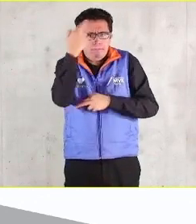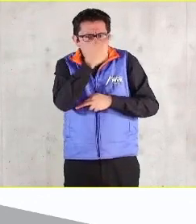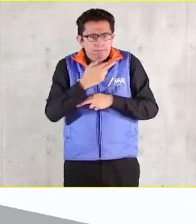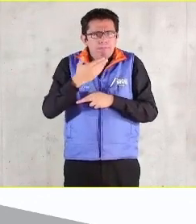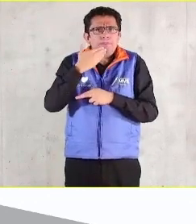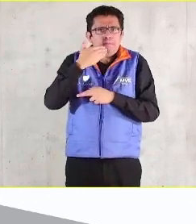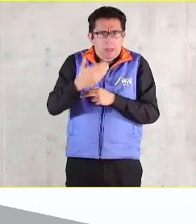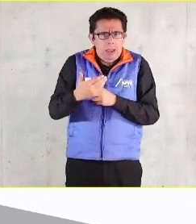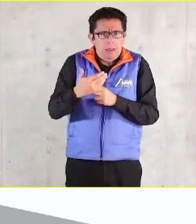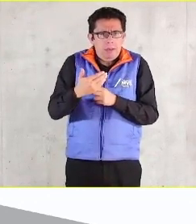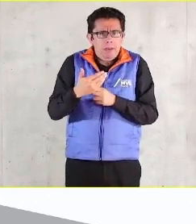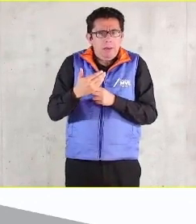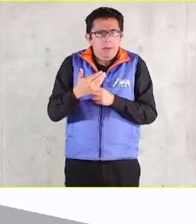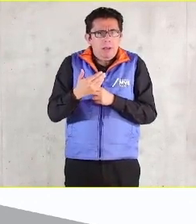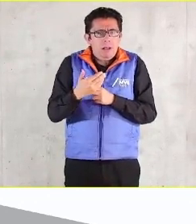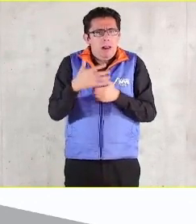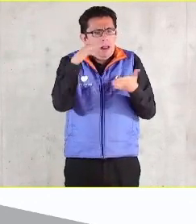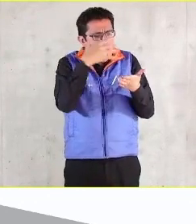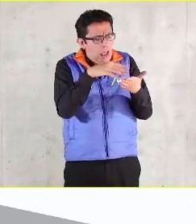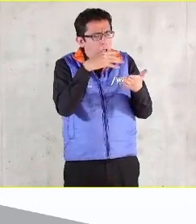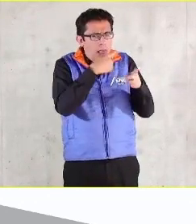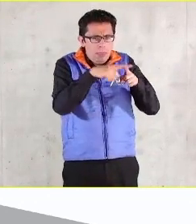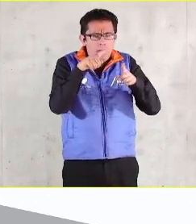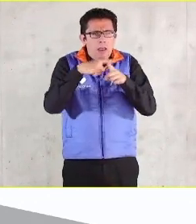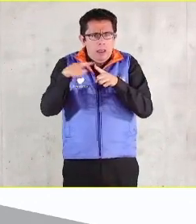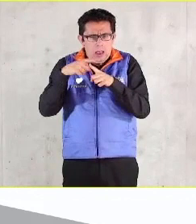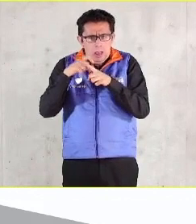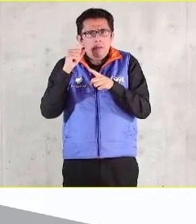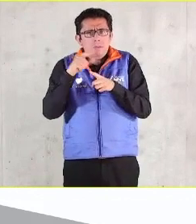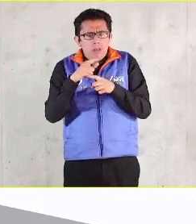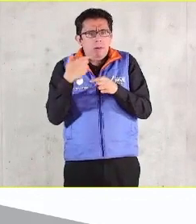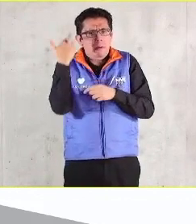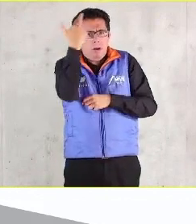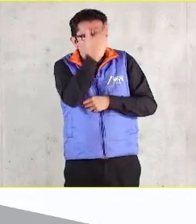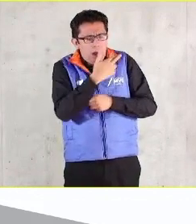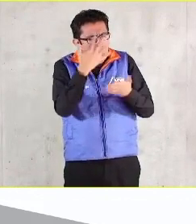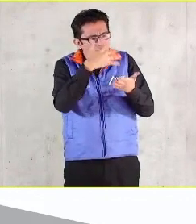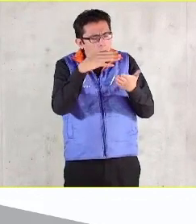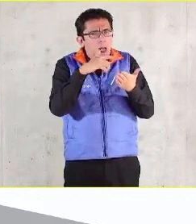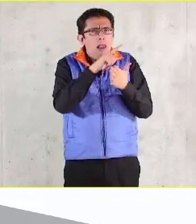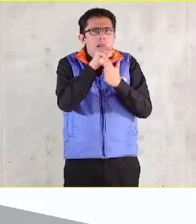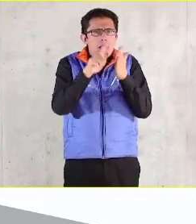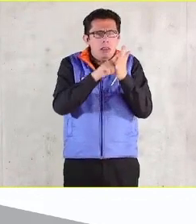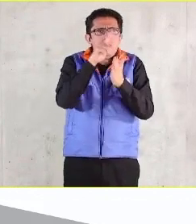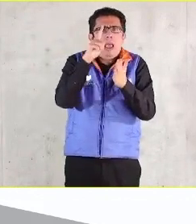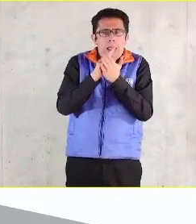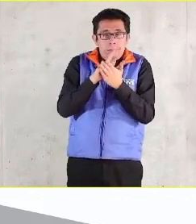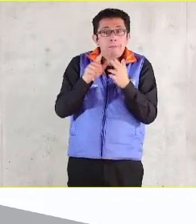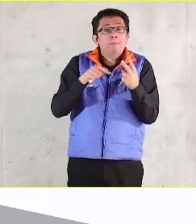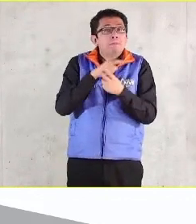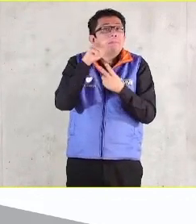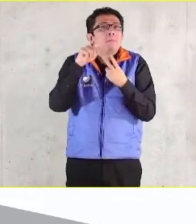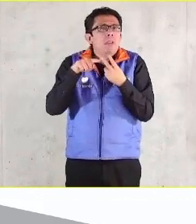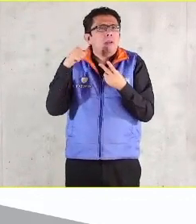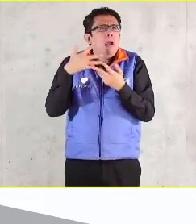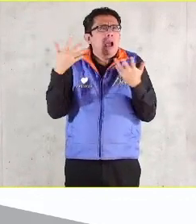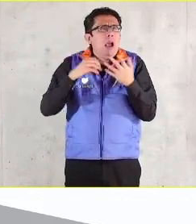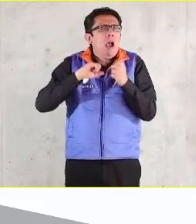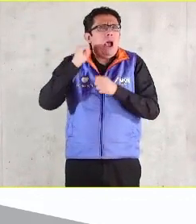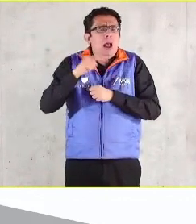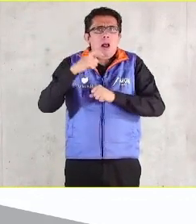modelo en una revisión de la literatura y de las normas existentes. Por otro lado, la creación de un instrumento